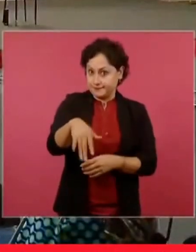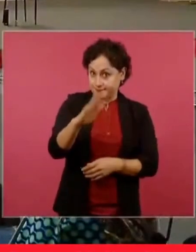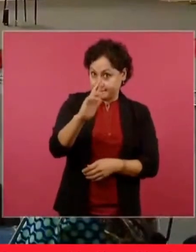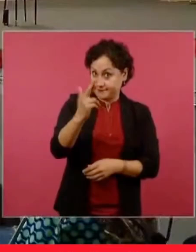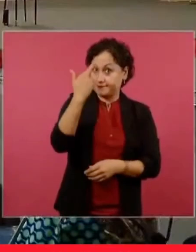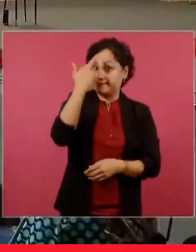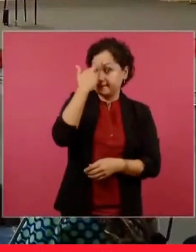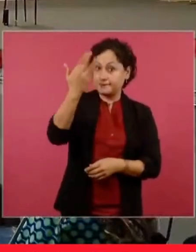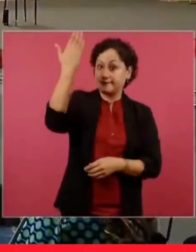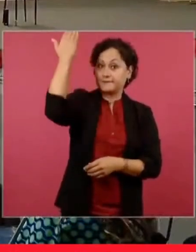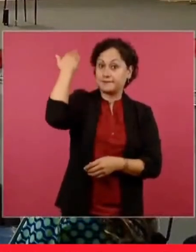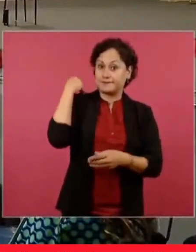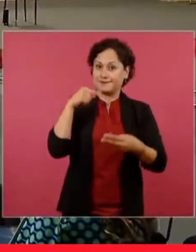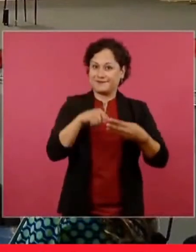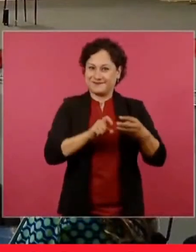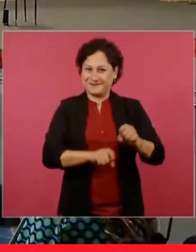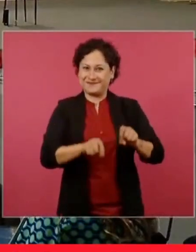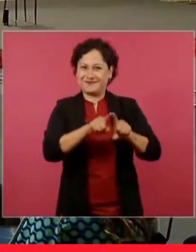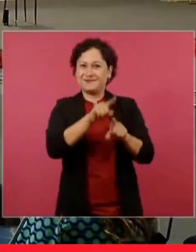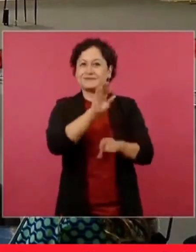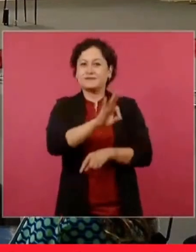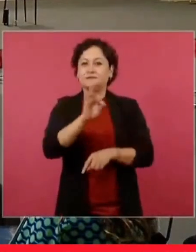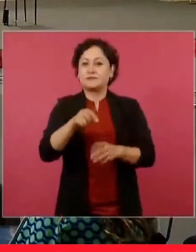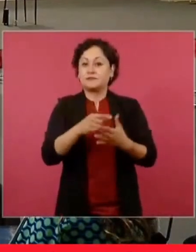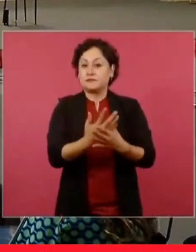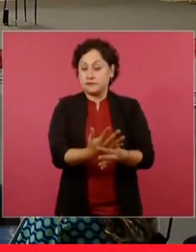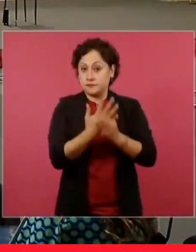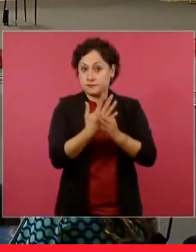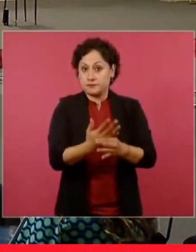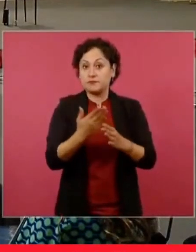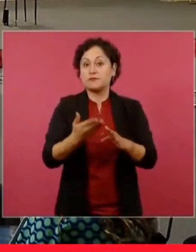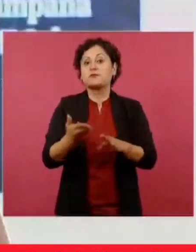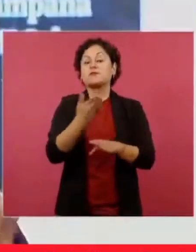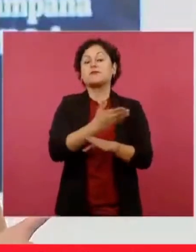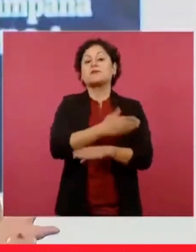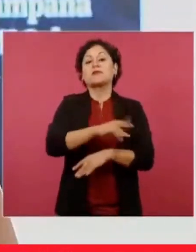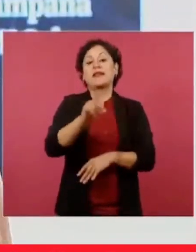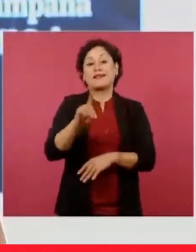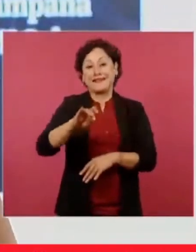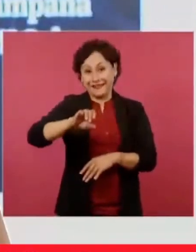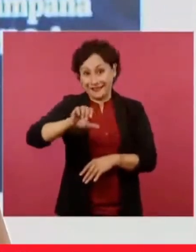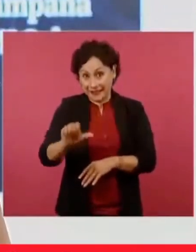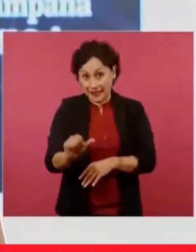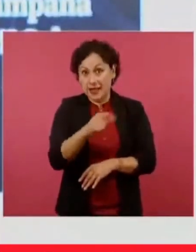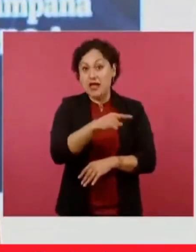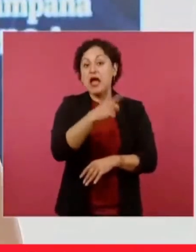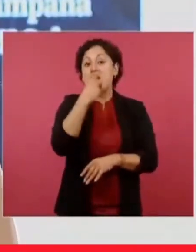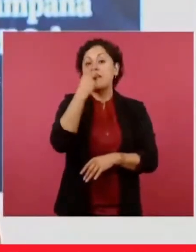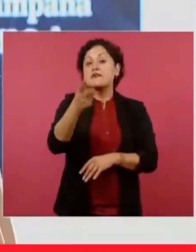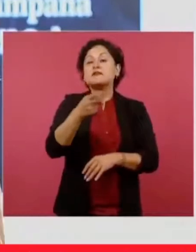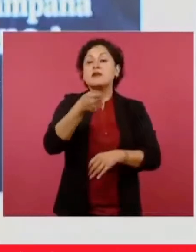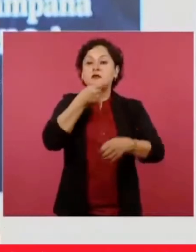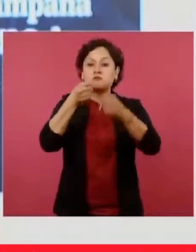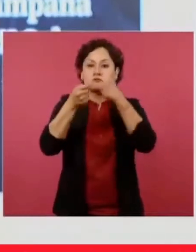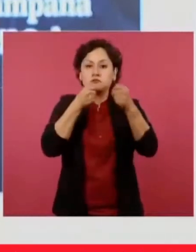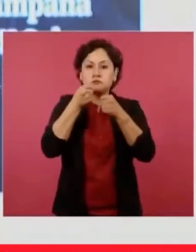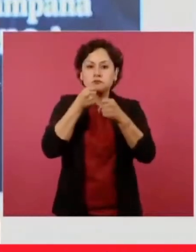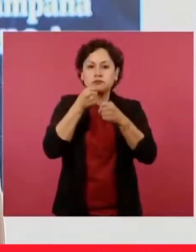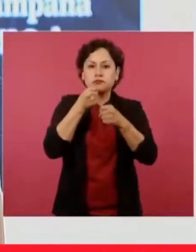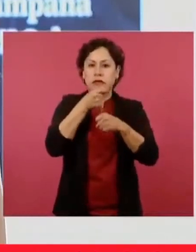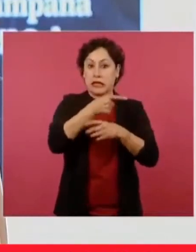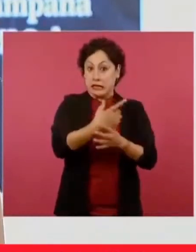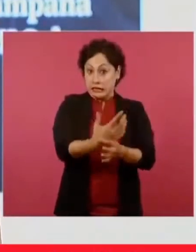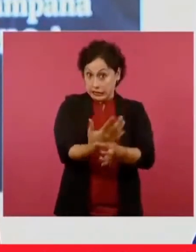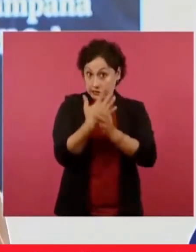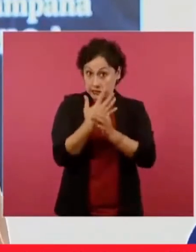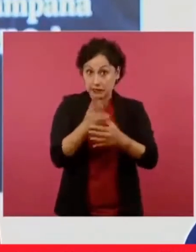ex jefe de operaciones internacionales de la DEA, declaró en entrevistas en diversos medios que cuando leyó el artículo de